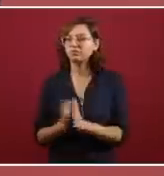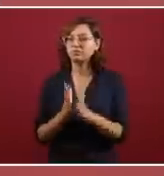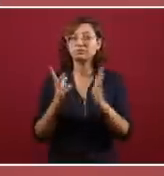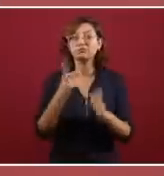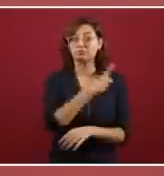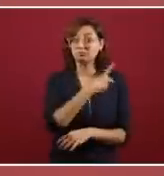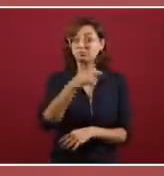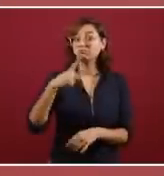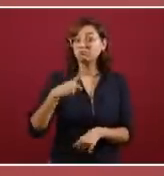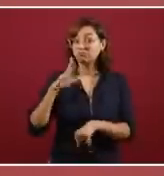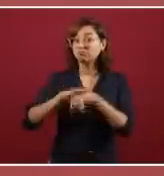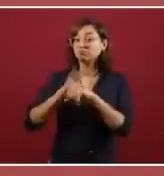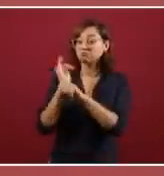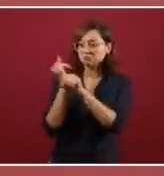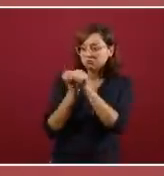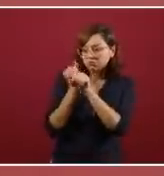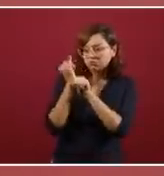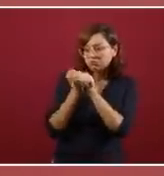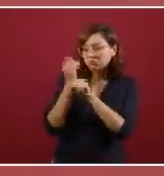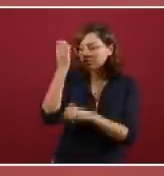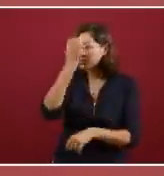estudiarse,